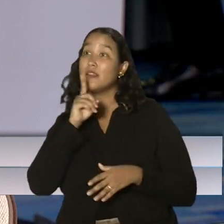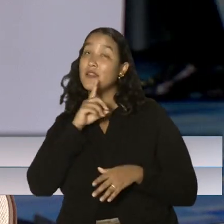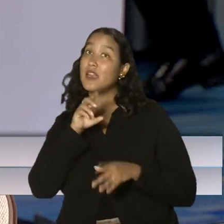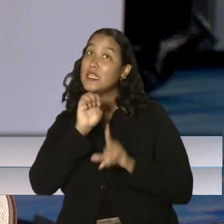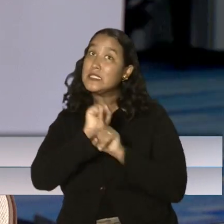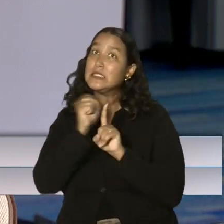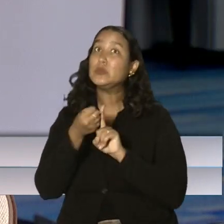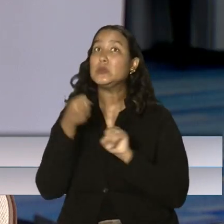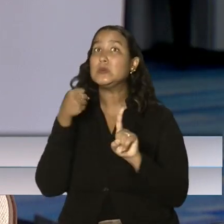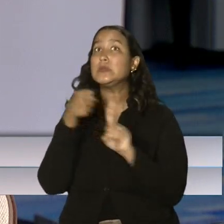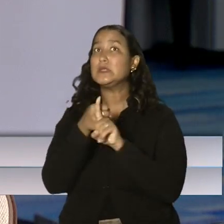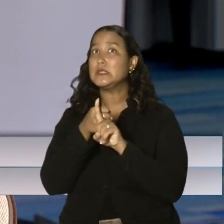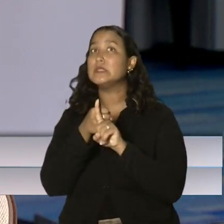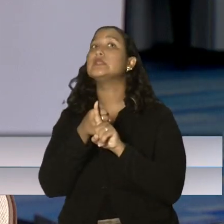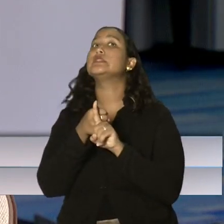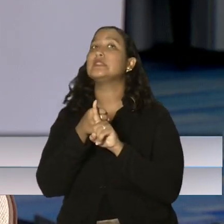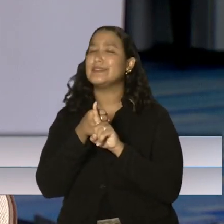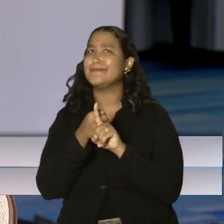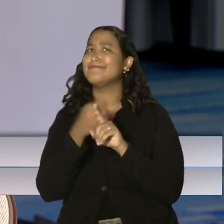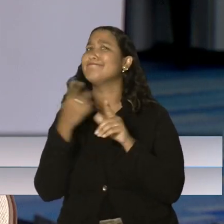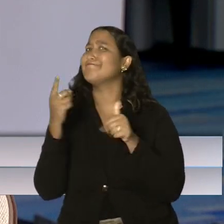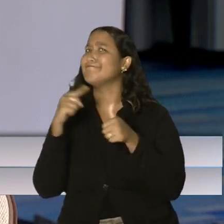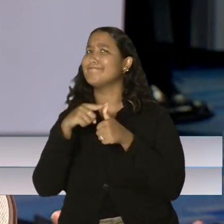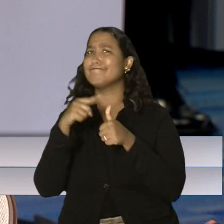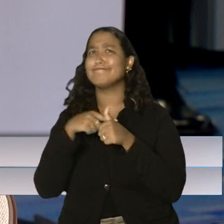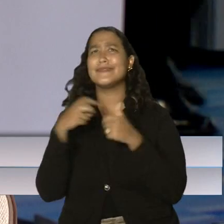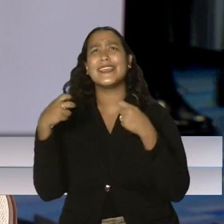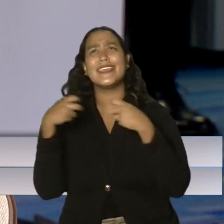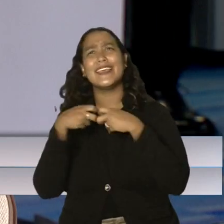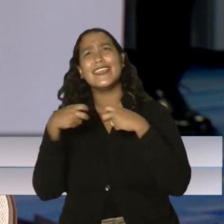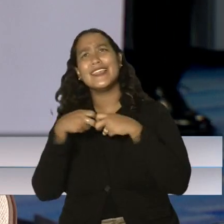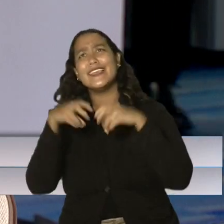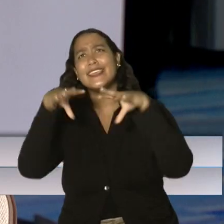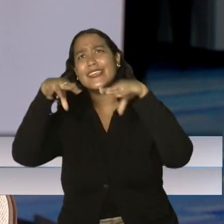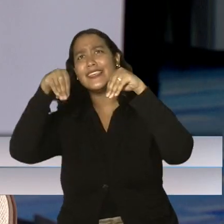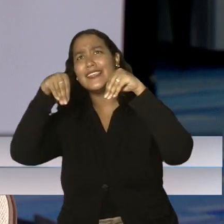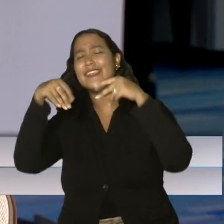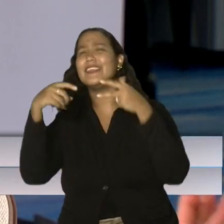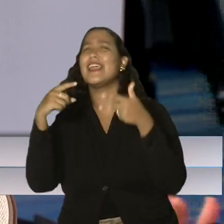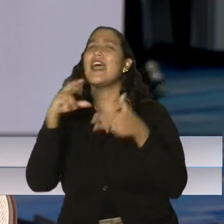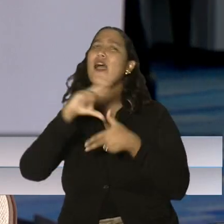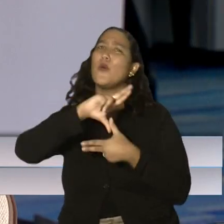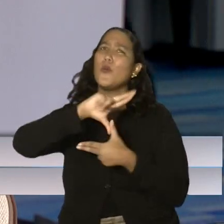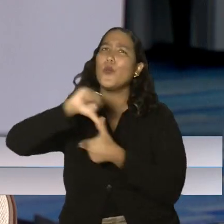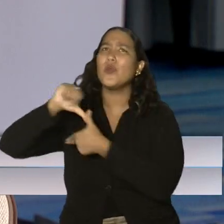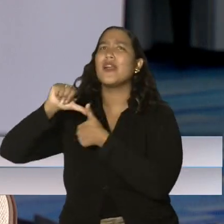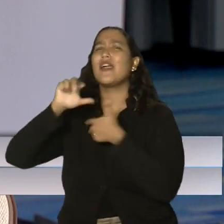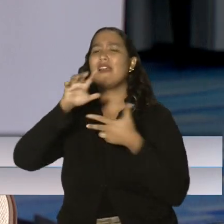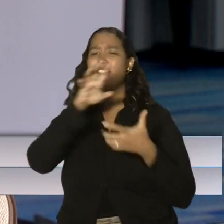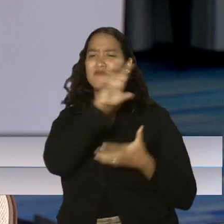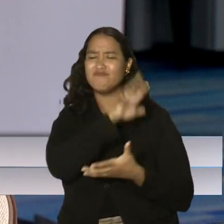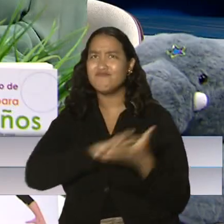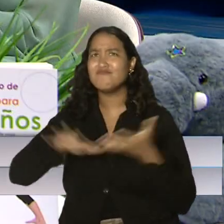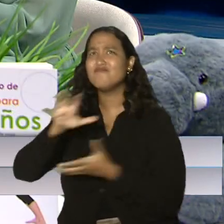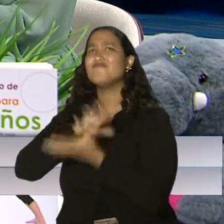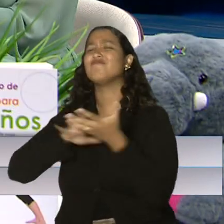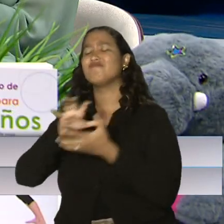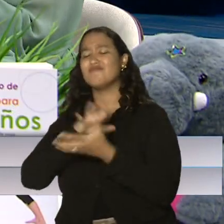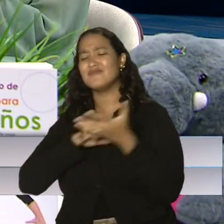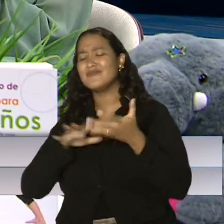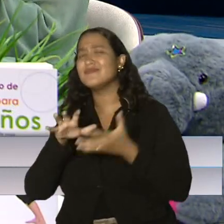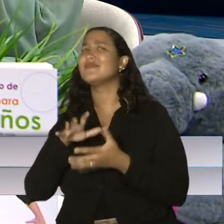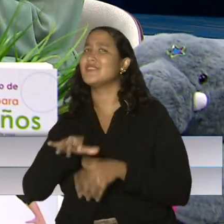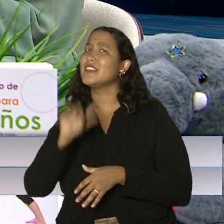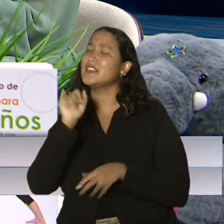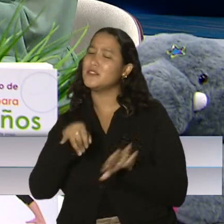verdad Claro que sí eso con verdad la crisis de energía en la temporada de huracanes todas las amenazas verdad meteorológicas que hay así que qué